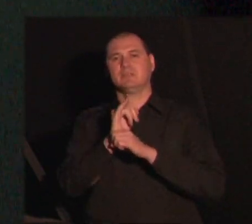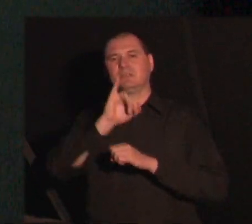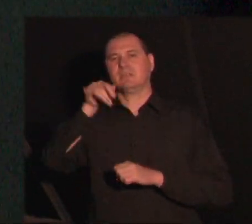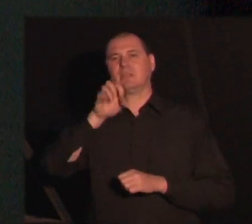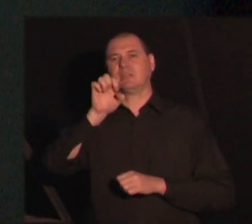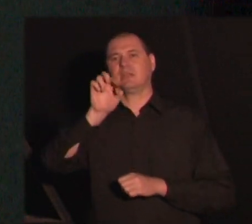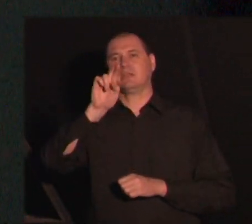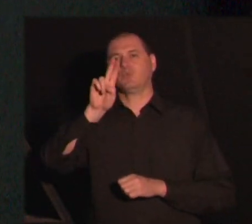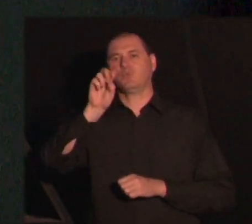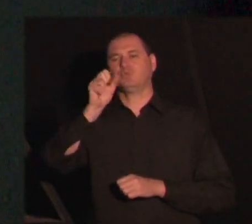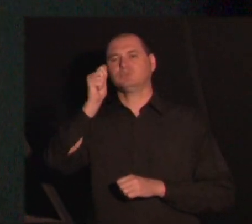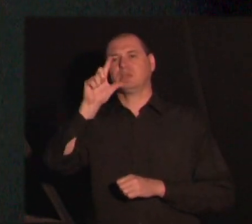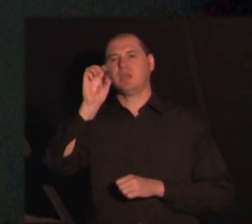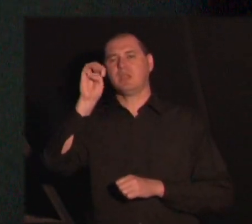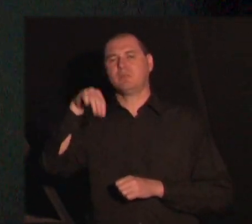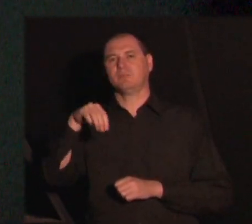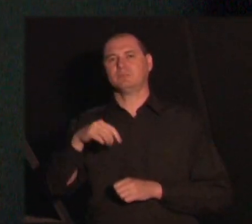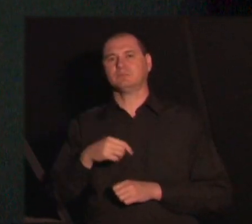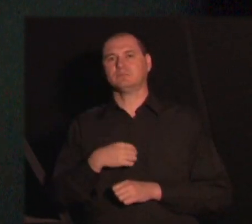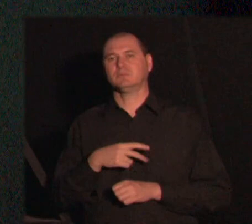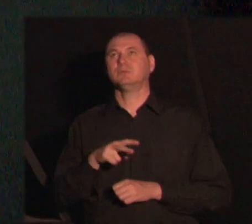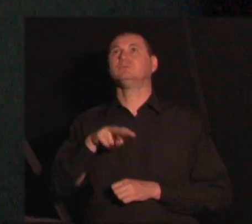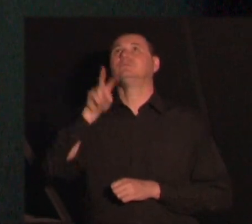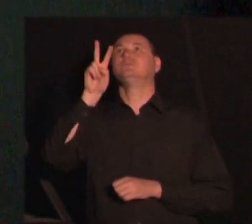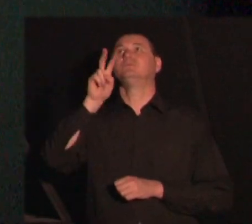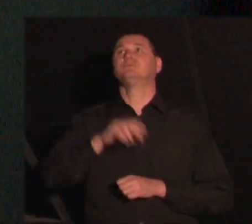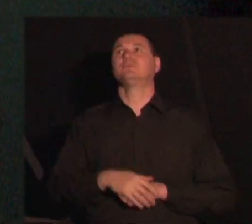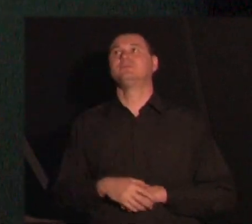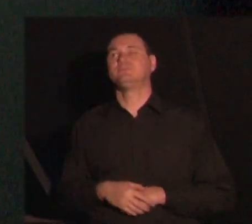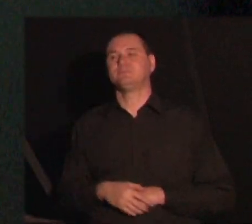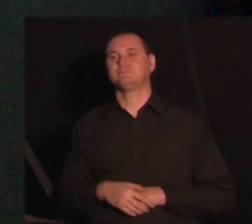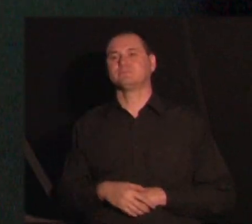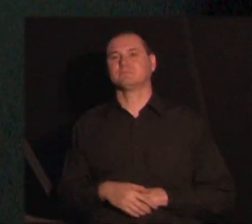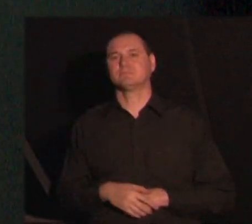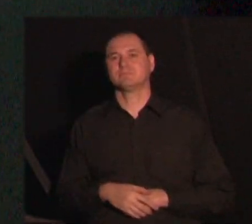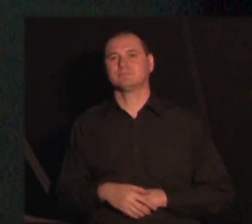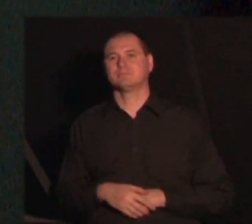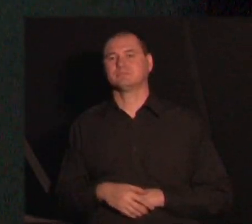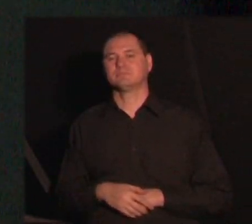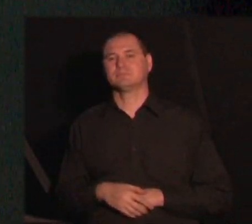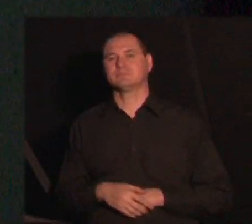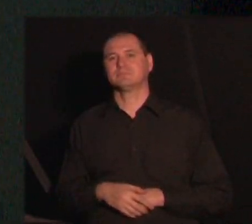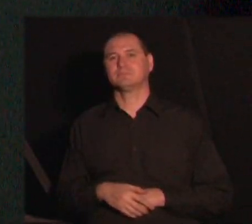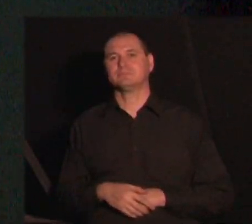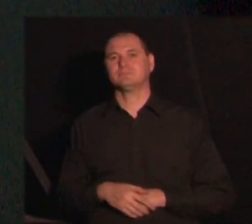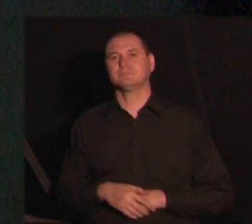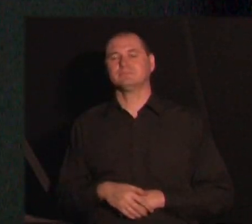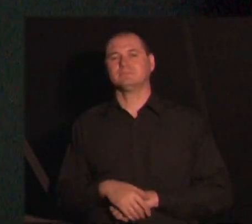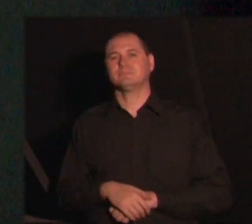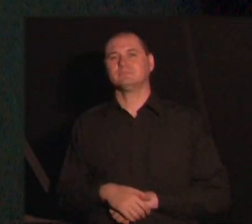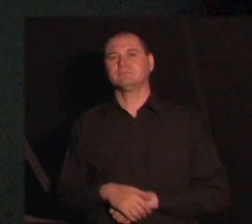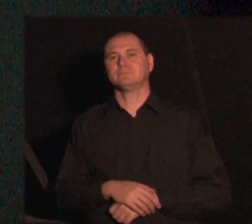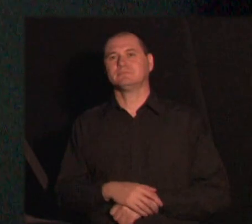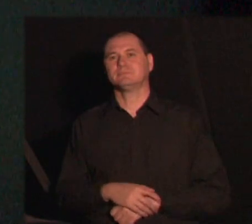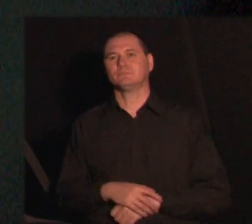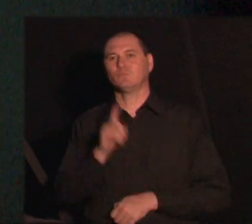Jerusalén? Mi mamá le miró así, yo estaba así como, le miraba, ¿quién es ella? Una blanca, ¿verdad?